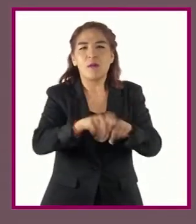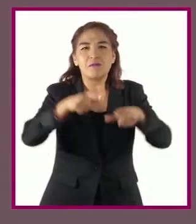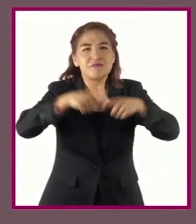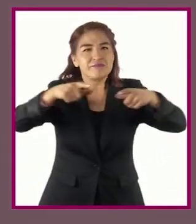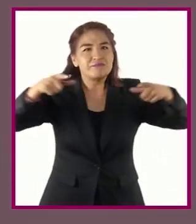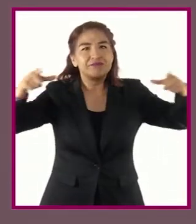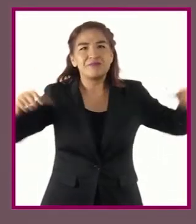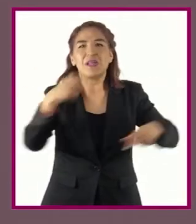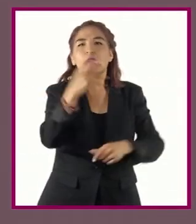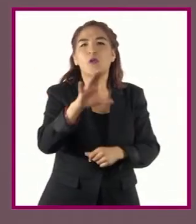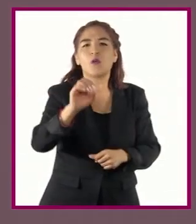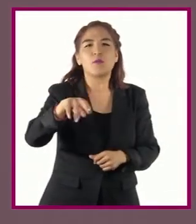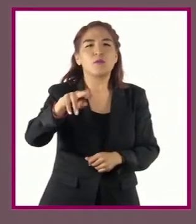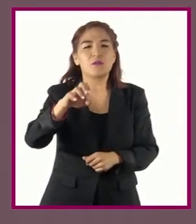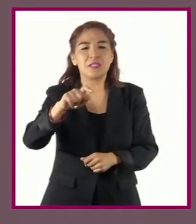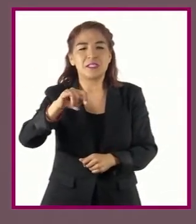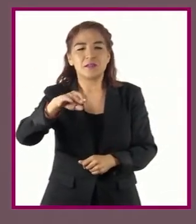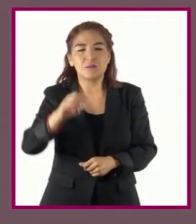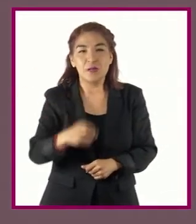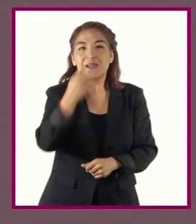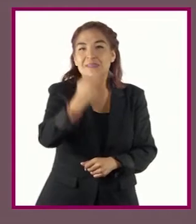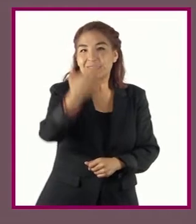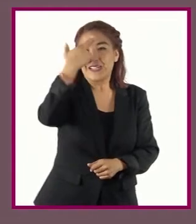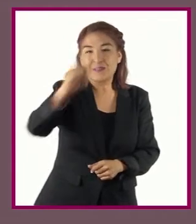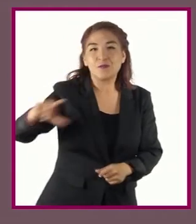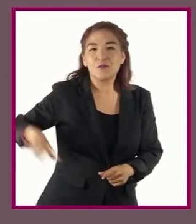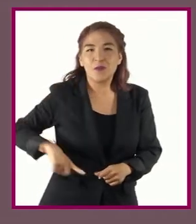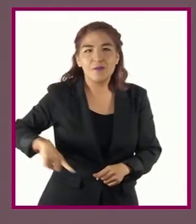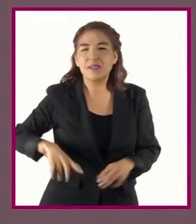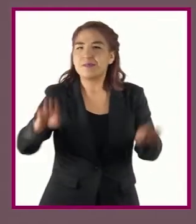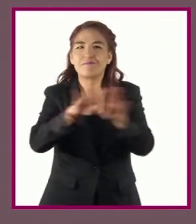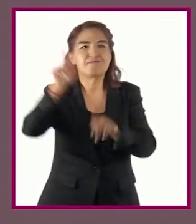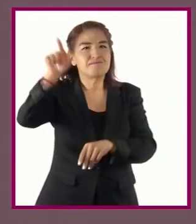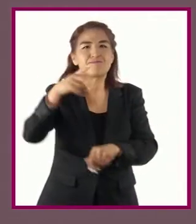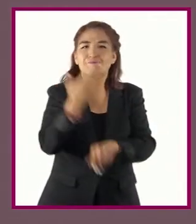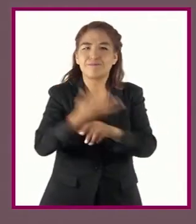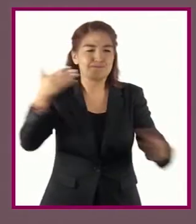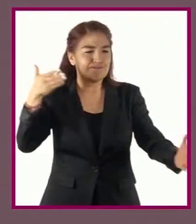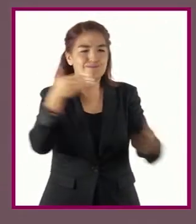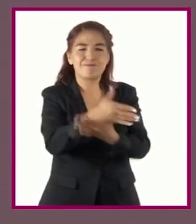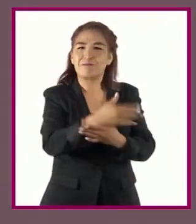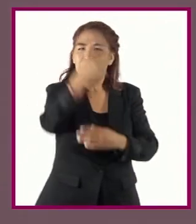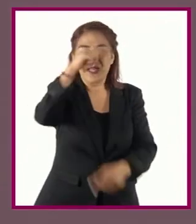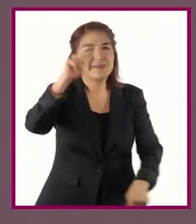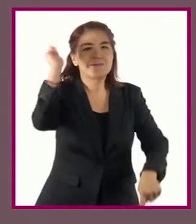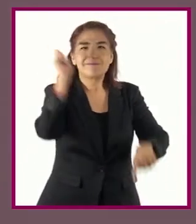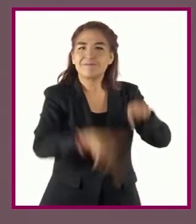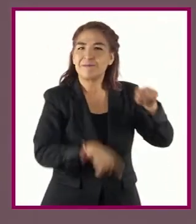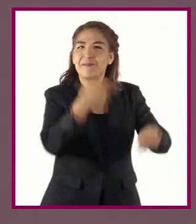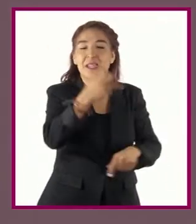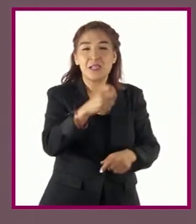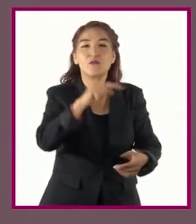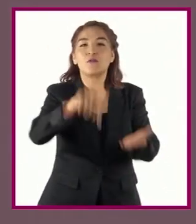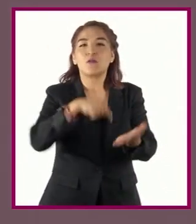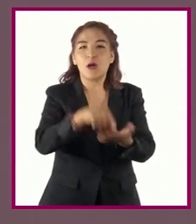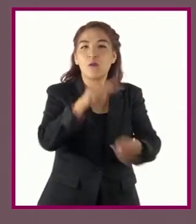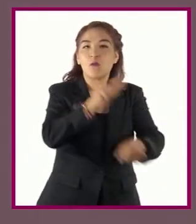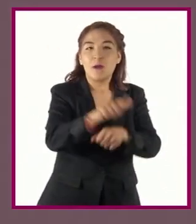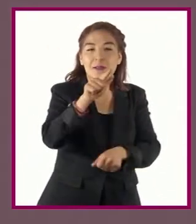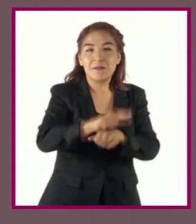en América Latina, lo que llevó a aquel gobierno a intervenir de diversas maneras en Guatemala en